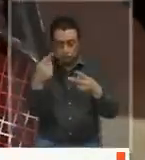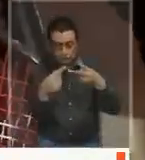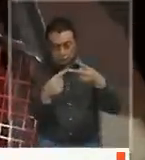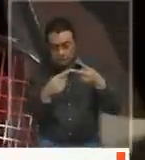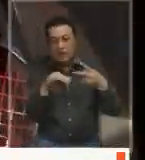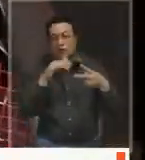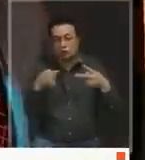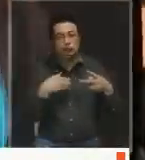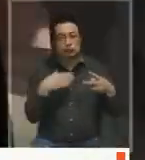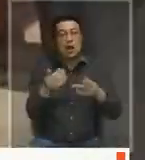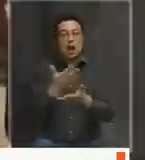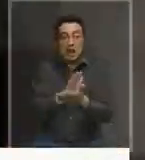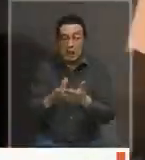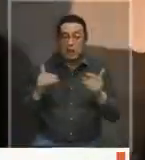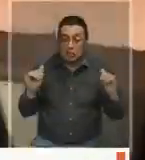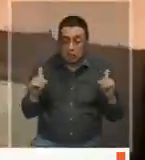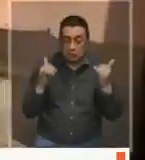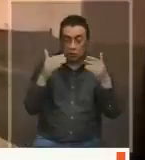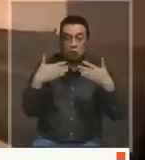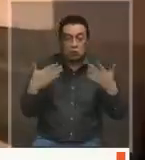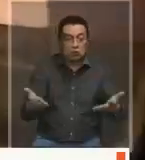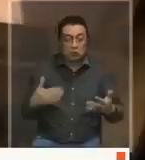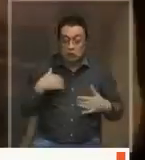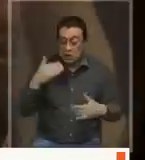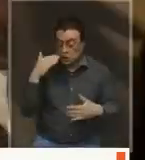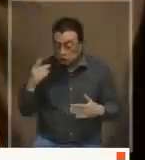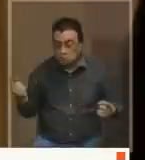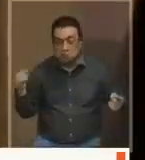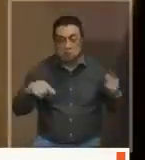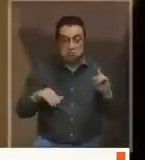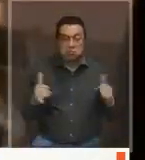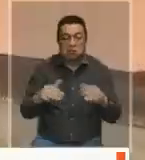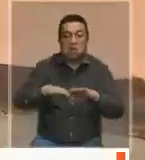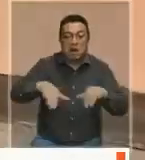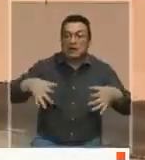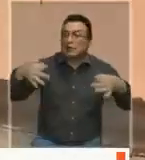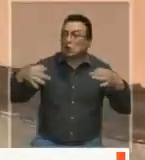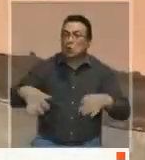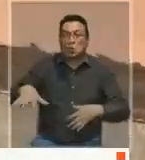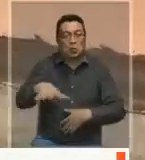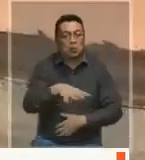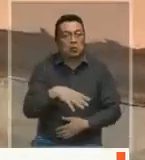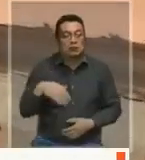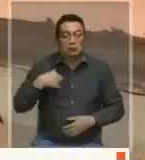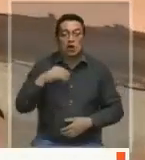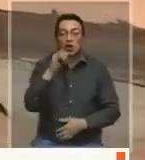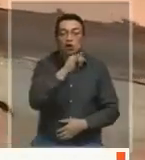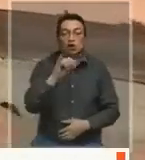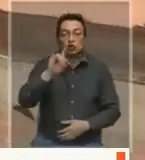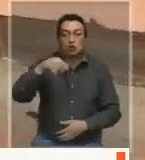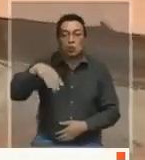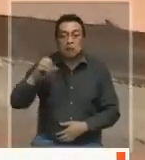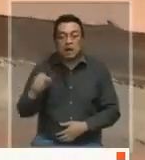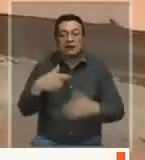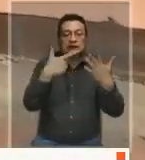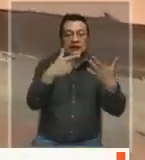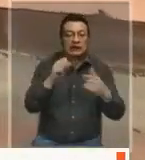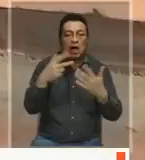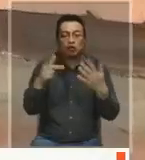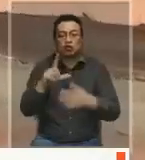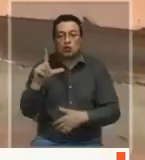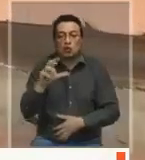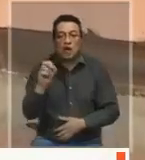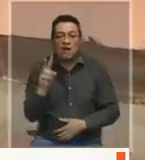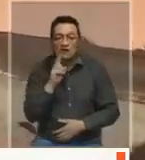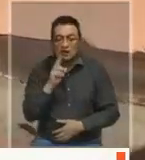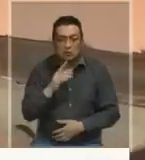es gratis, es divertido, al aire libre, uno puede venir con los niños, disfrutan de la playa, un lugar seguro. Venimos a la clase de Zumba de 7 a 8, de lunes a viernes, ahí